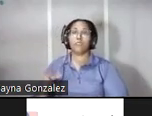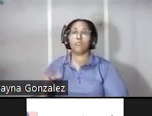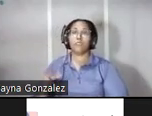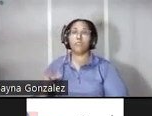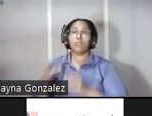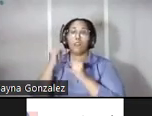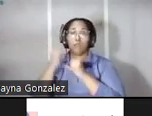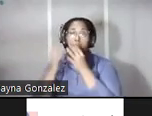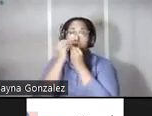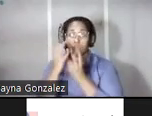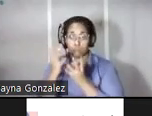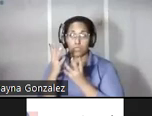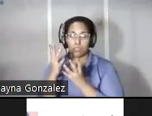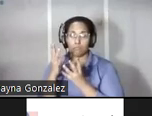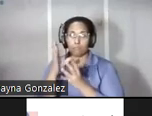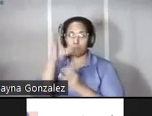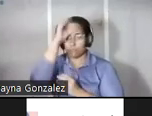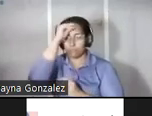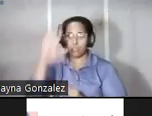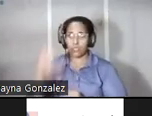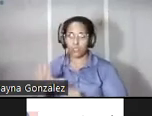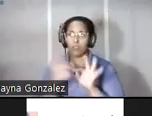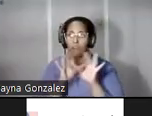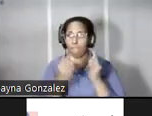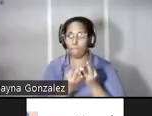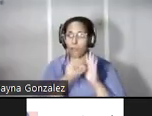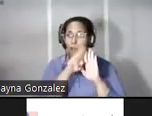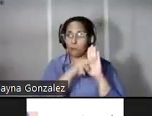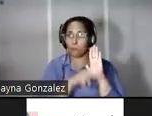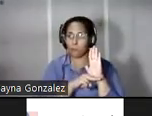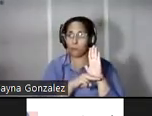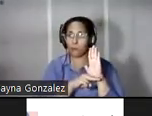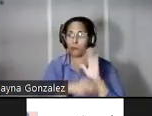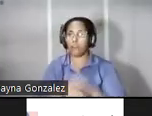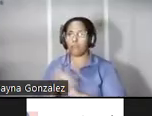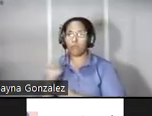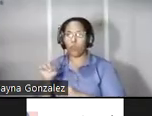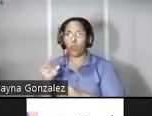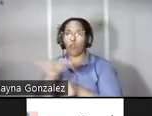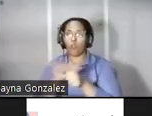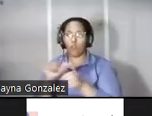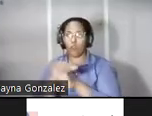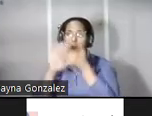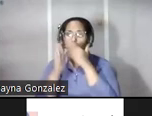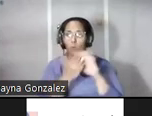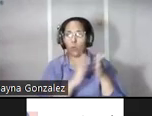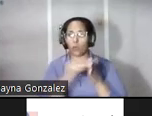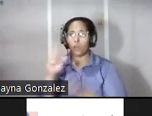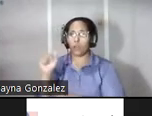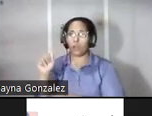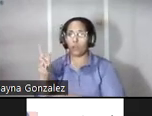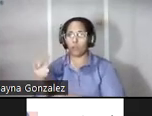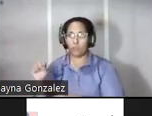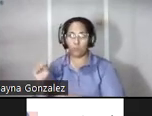que pude encontrar sobre el niño. Aunque su familia aparece enterrada en el cementerio municipal de Yauco, el nombre de Ramón